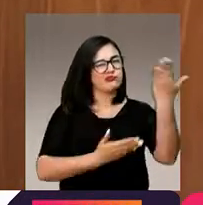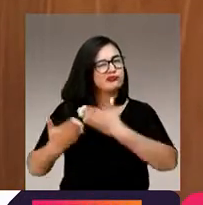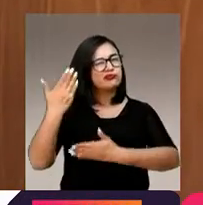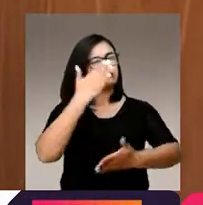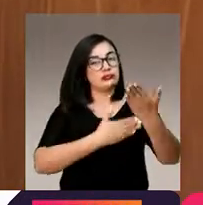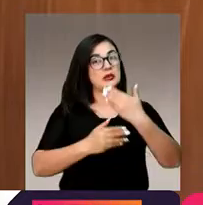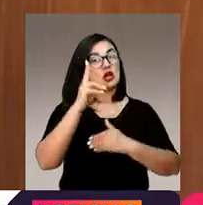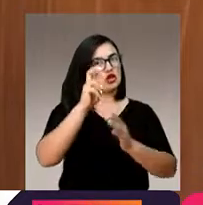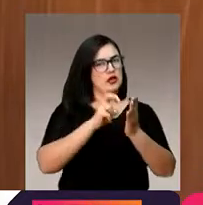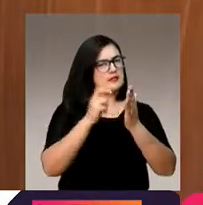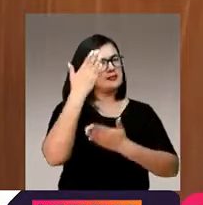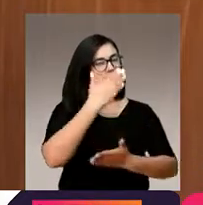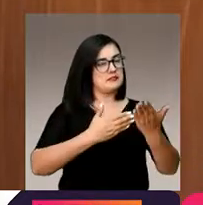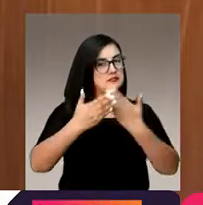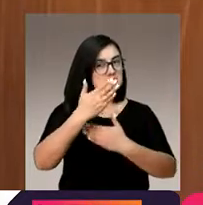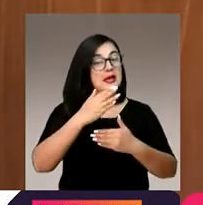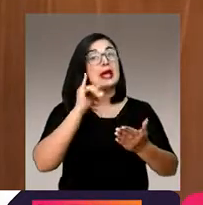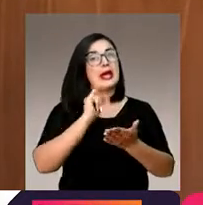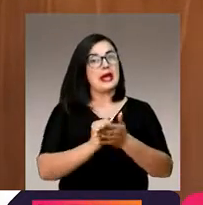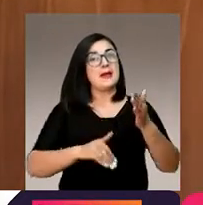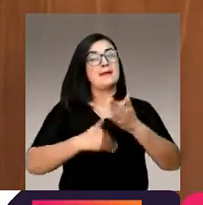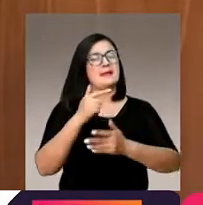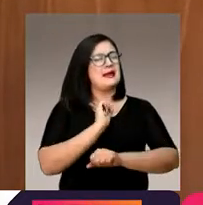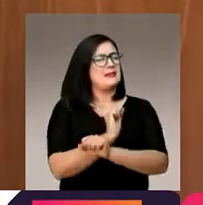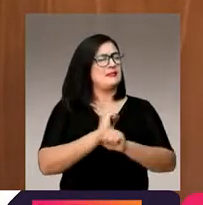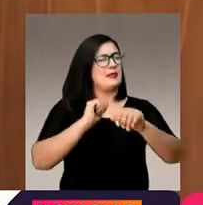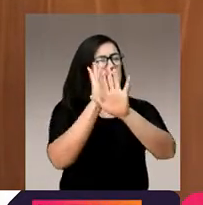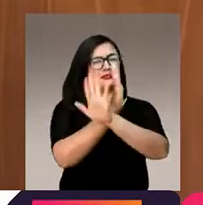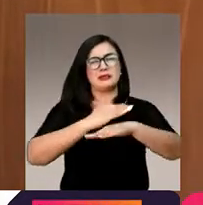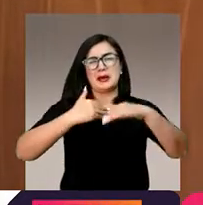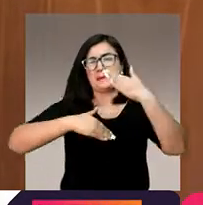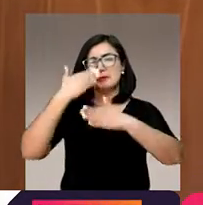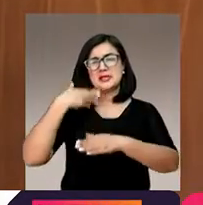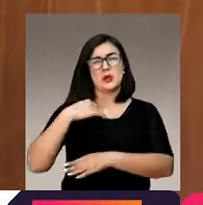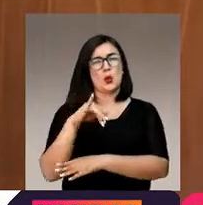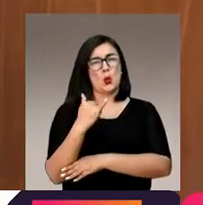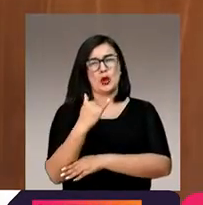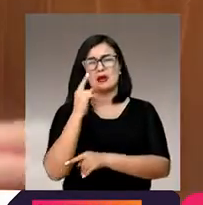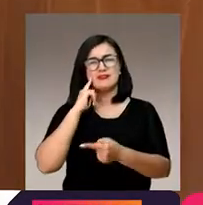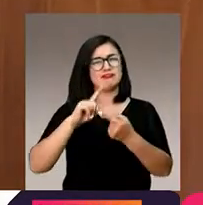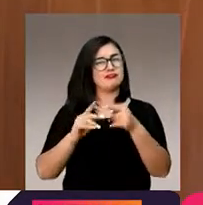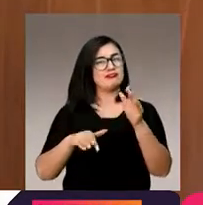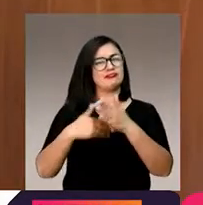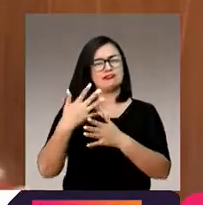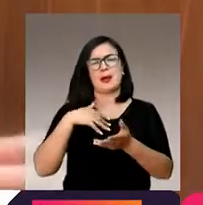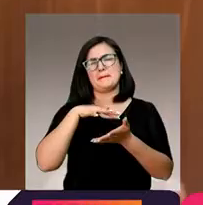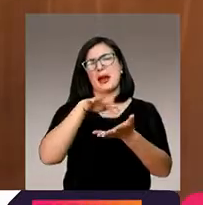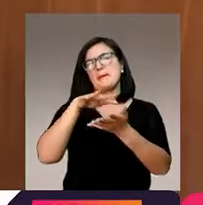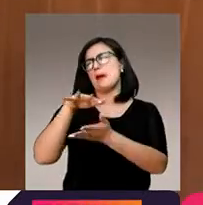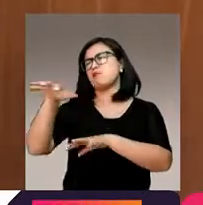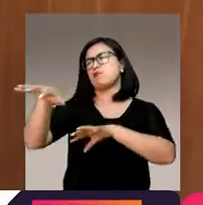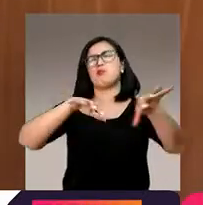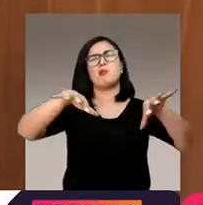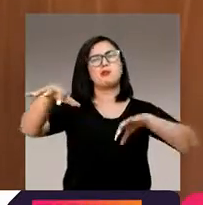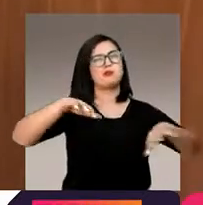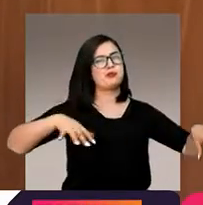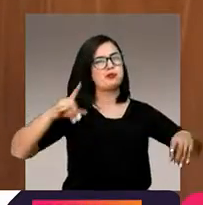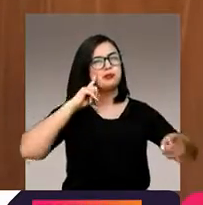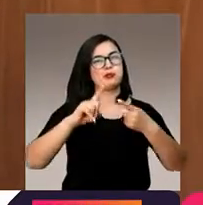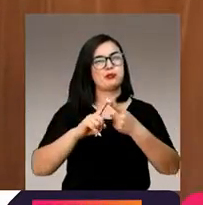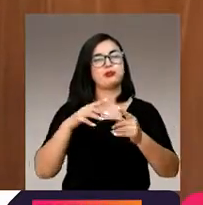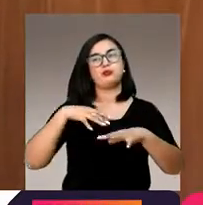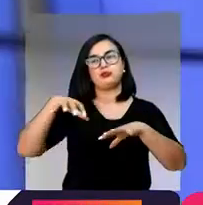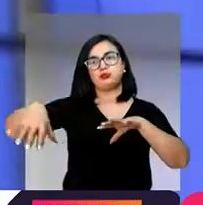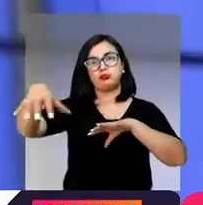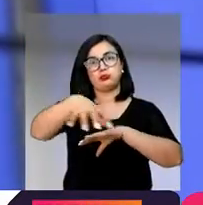2, nosotros empezaremos desde la madrugada del jueves la distribución y entrega de las vacunas a cada uno de estos